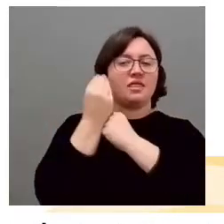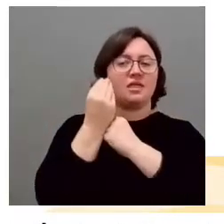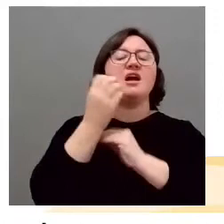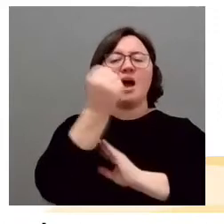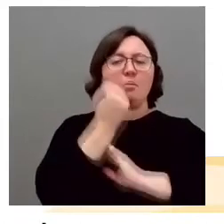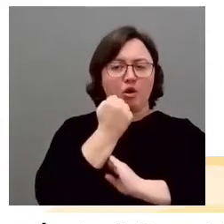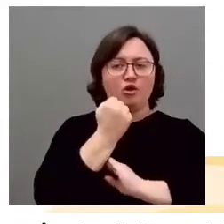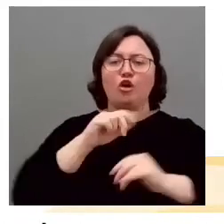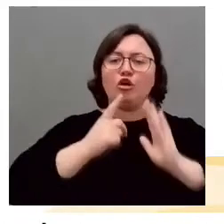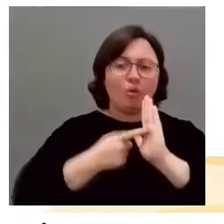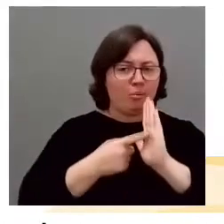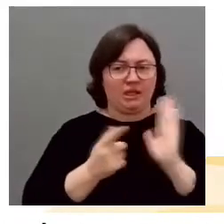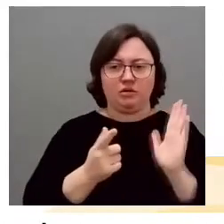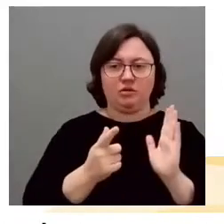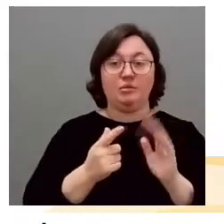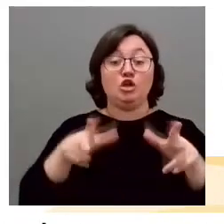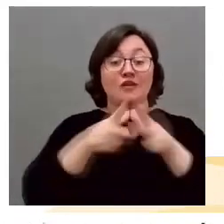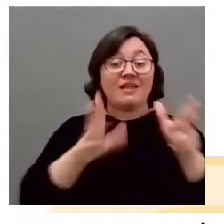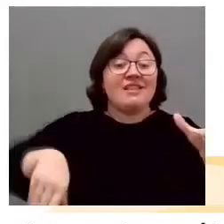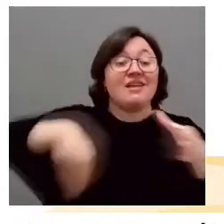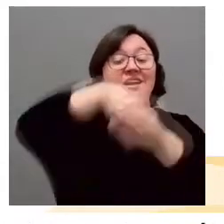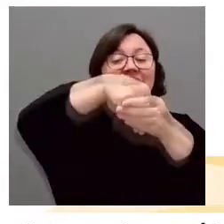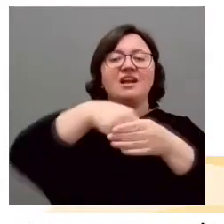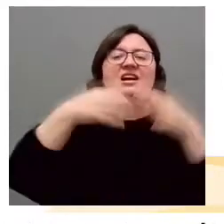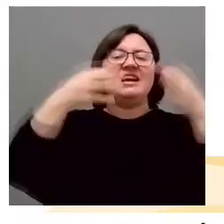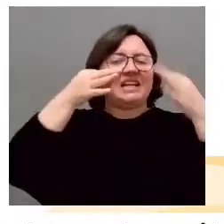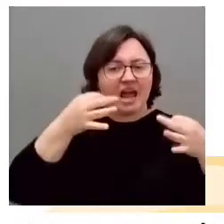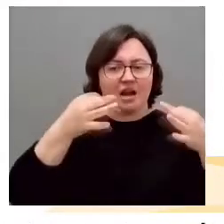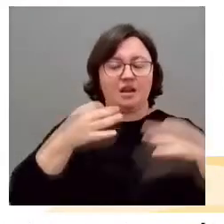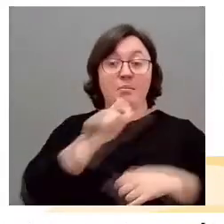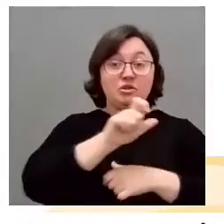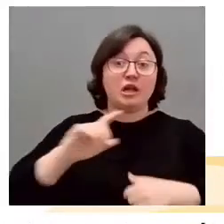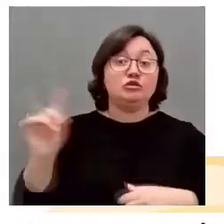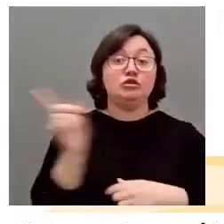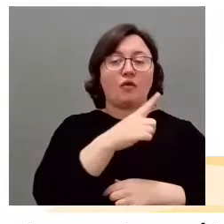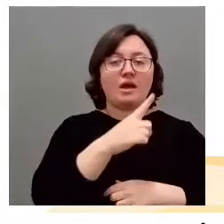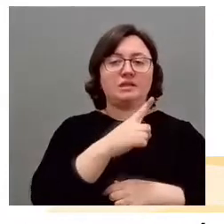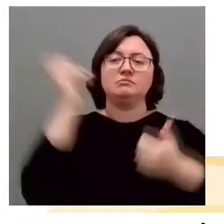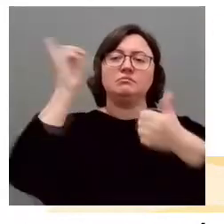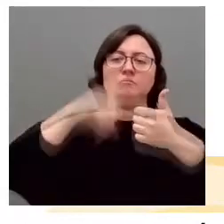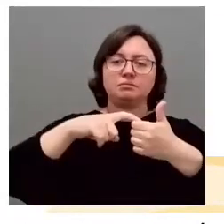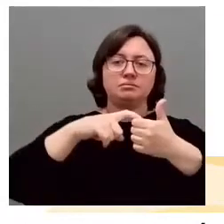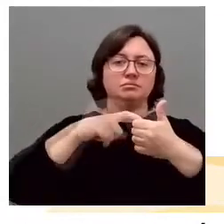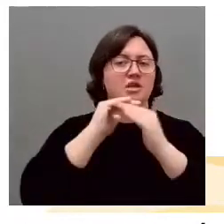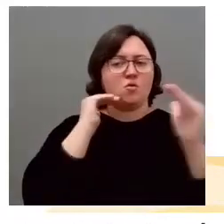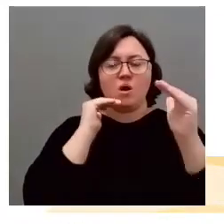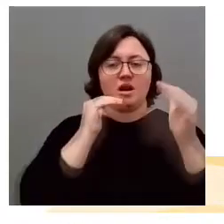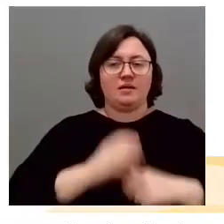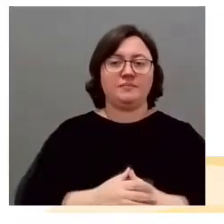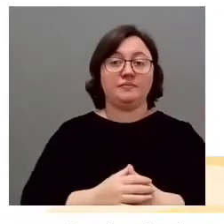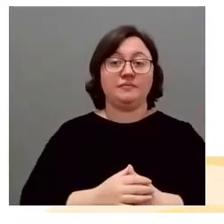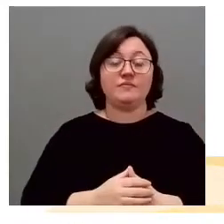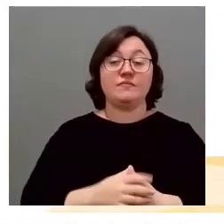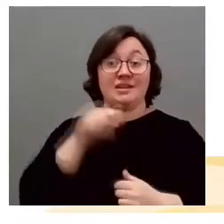apoyos, inclusiva de verdad, en la que todas las personas podamos participar por igual. De